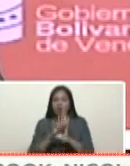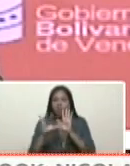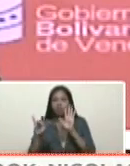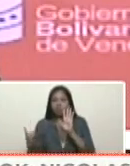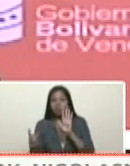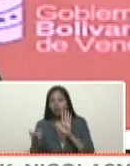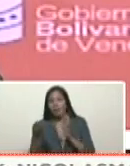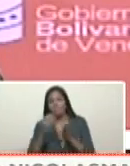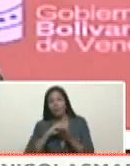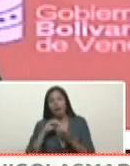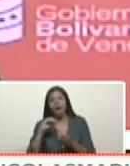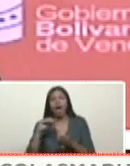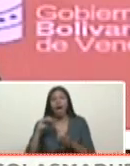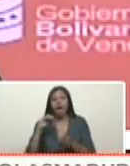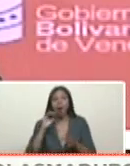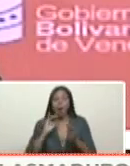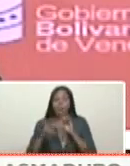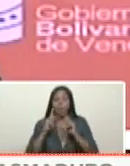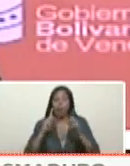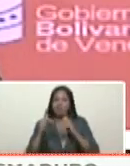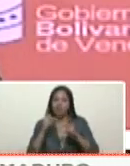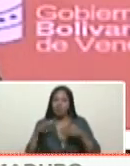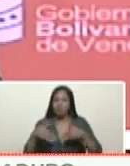acciones políticas, que permitió